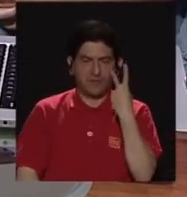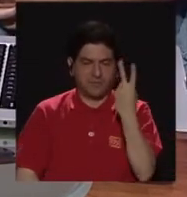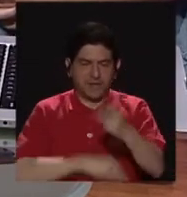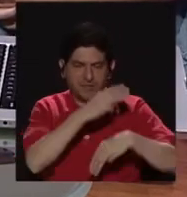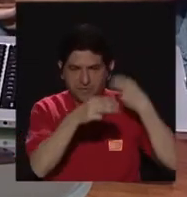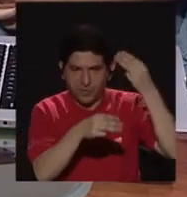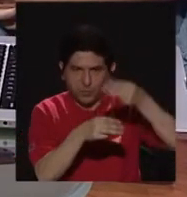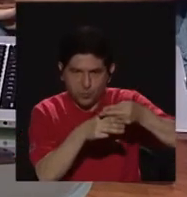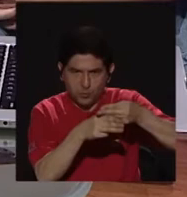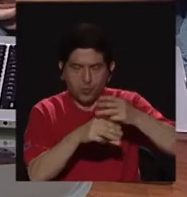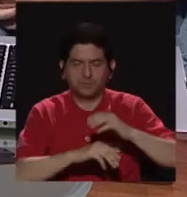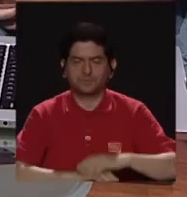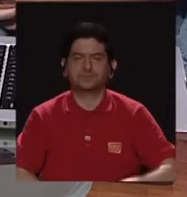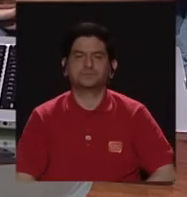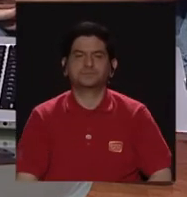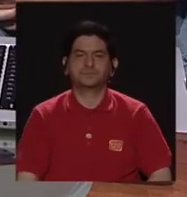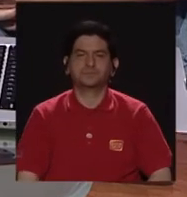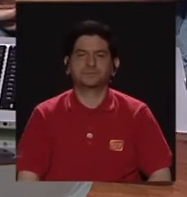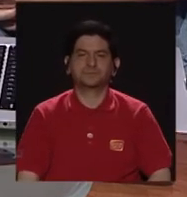mundo